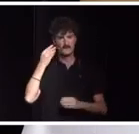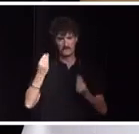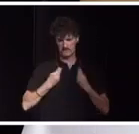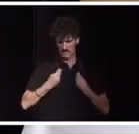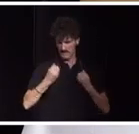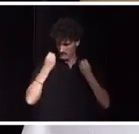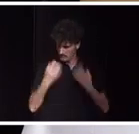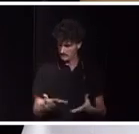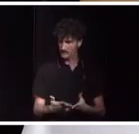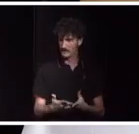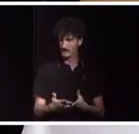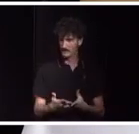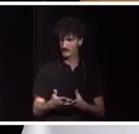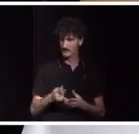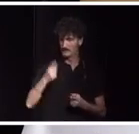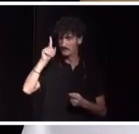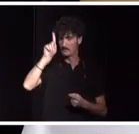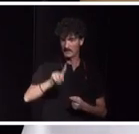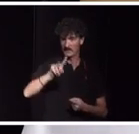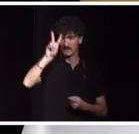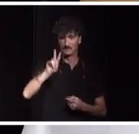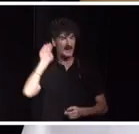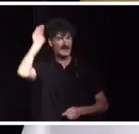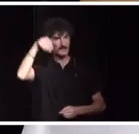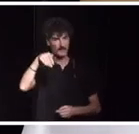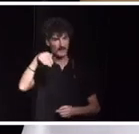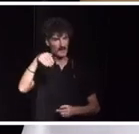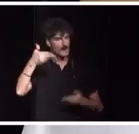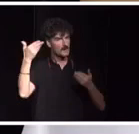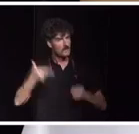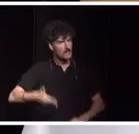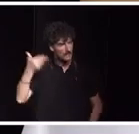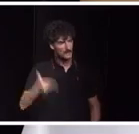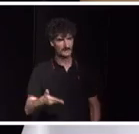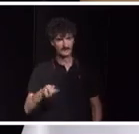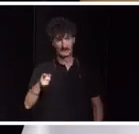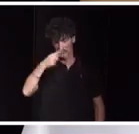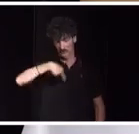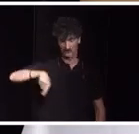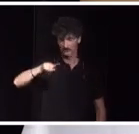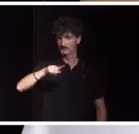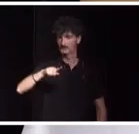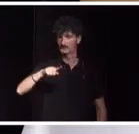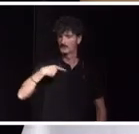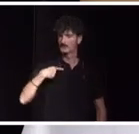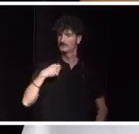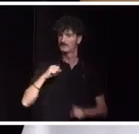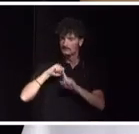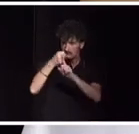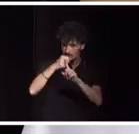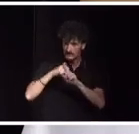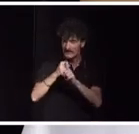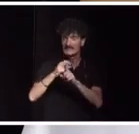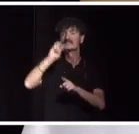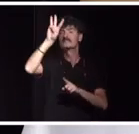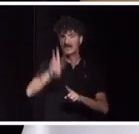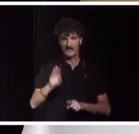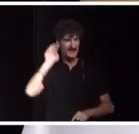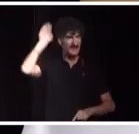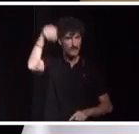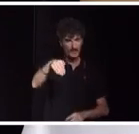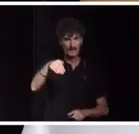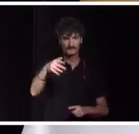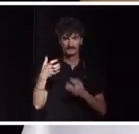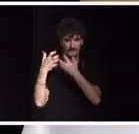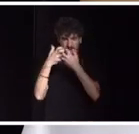fundamental en la Primera y en la Segunda República. Y estamos llamados también a empujar en la Tercera. El